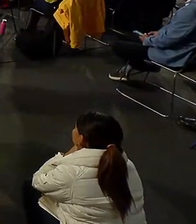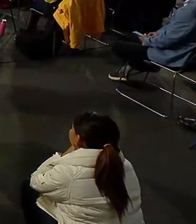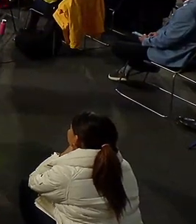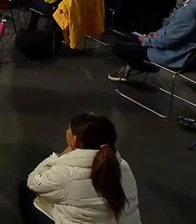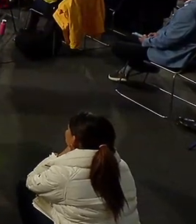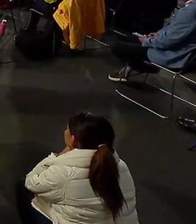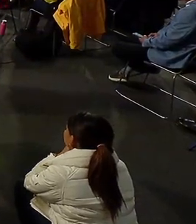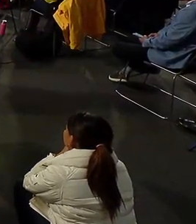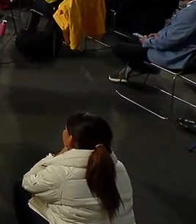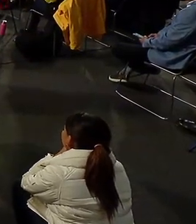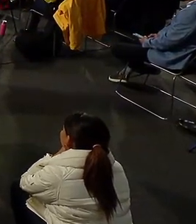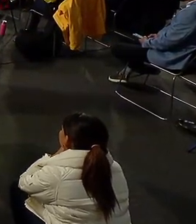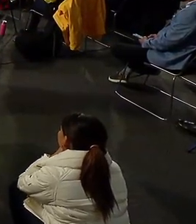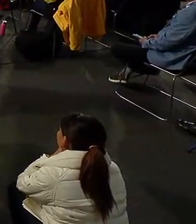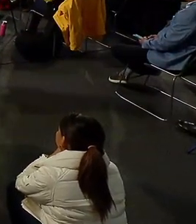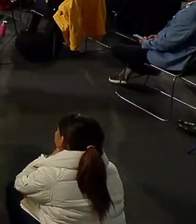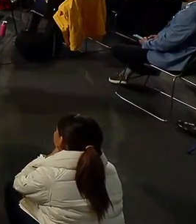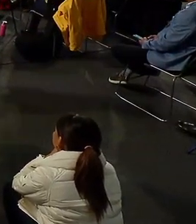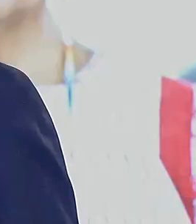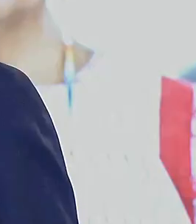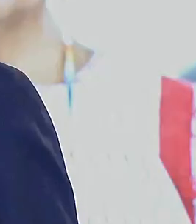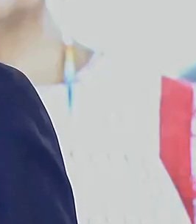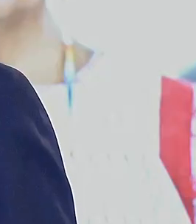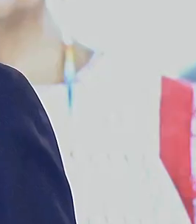que cuidarnos todos.